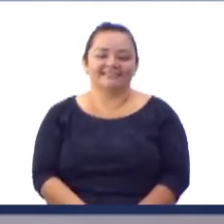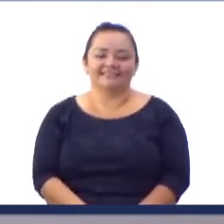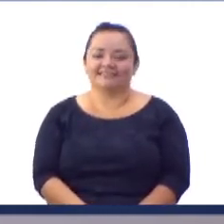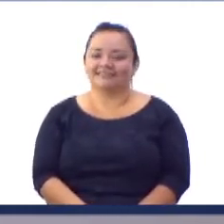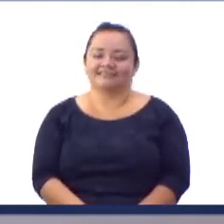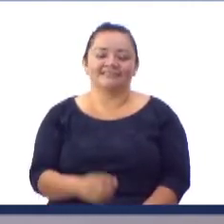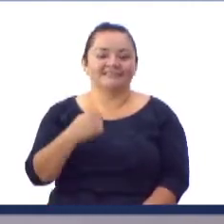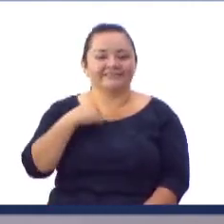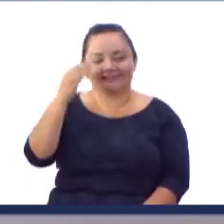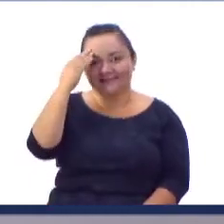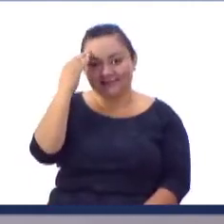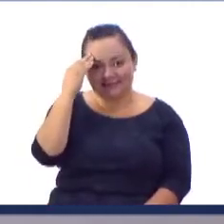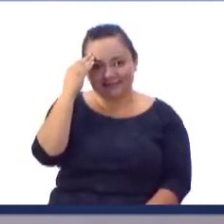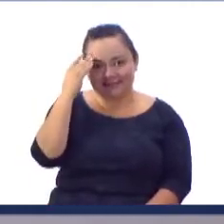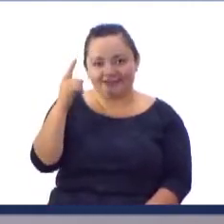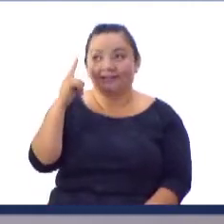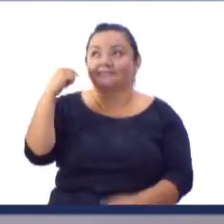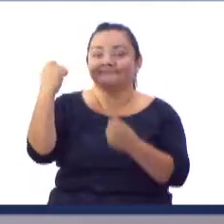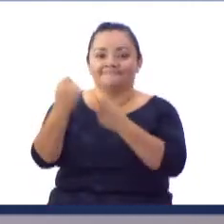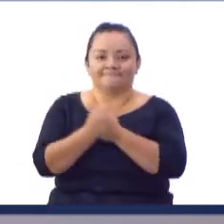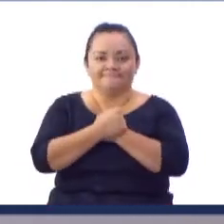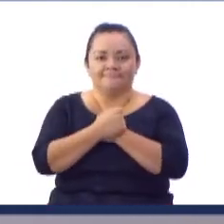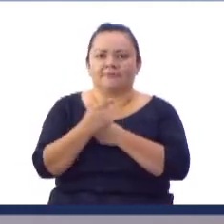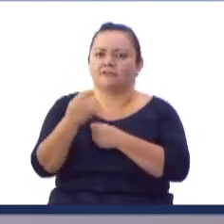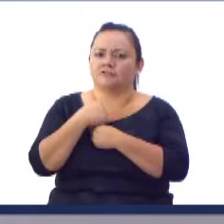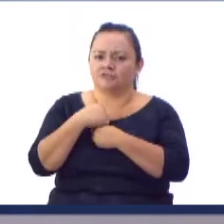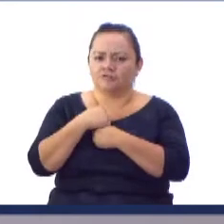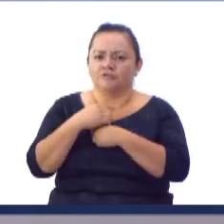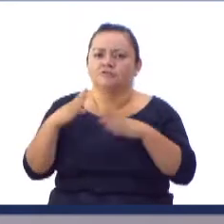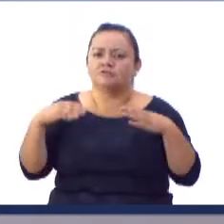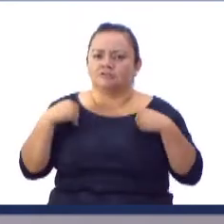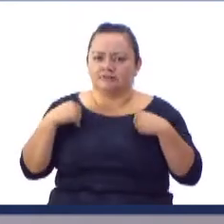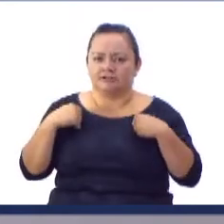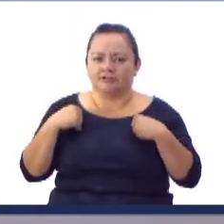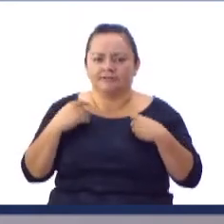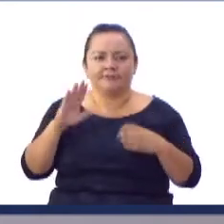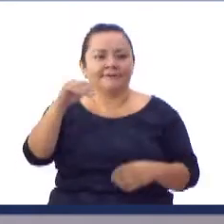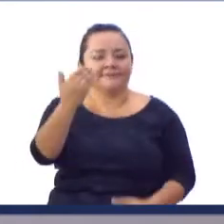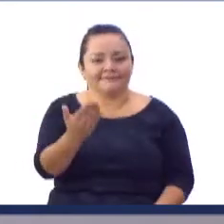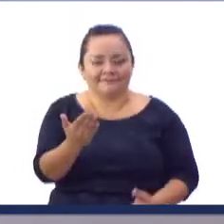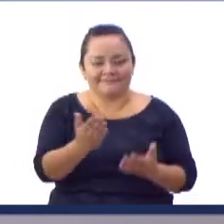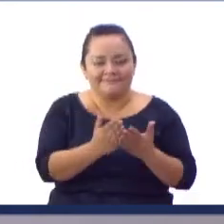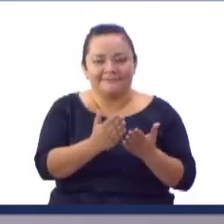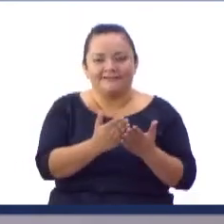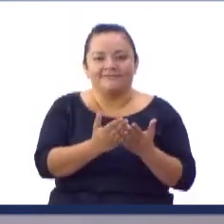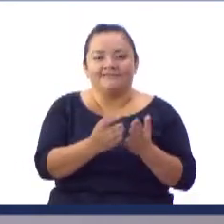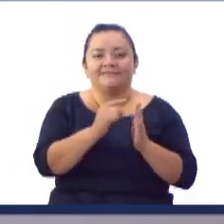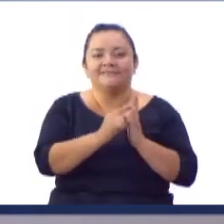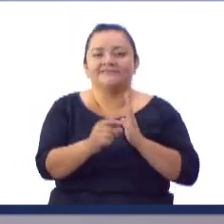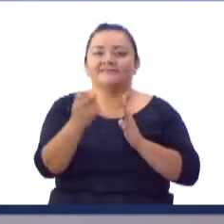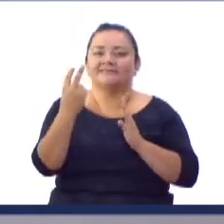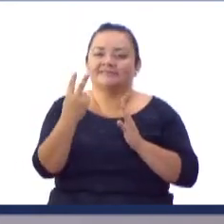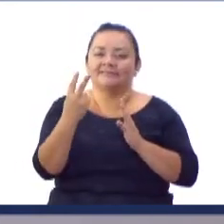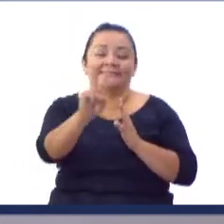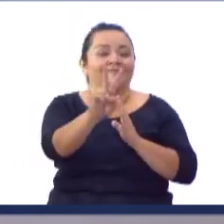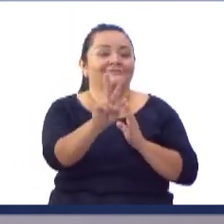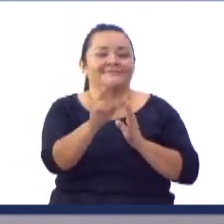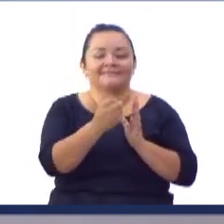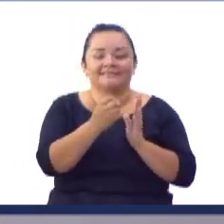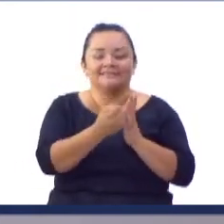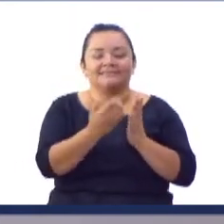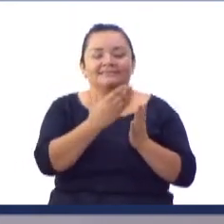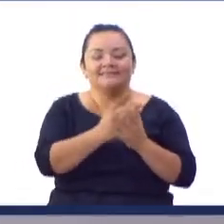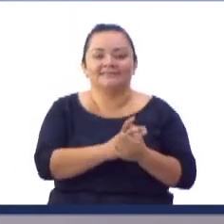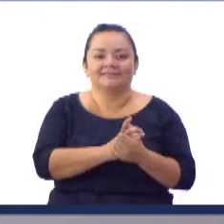yo sé que he sido más no sé si yo reconozco porque más adelante y miro que ese versículo 2 como método la